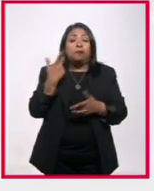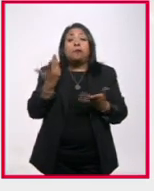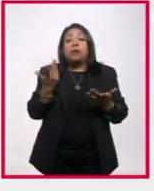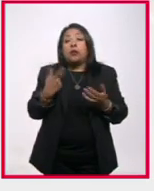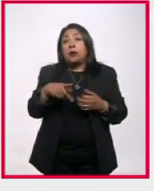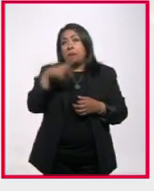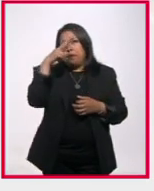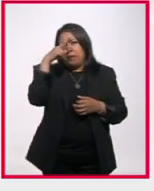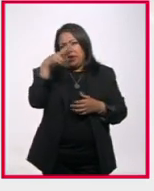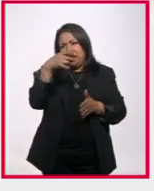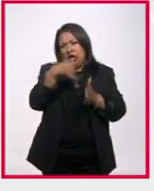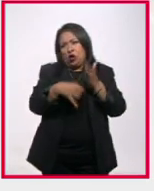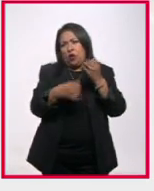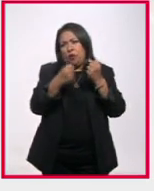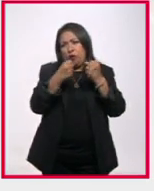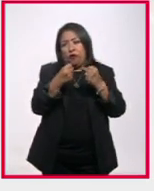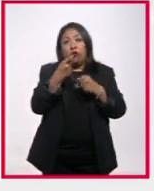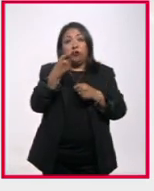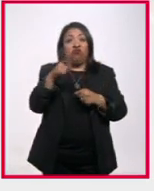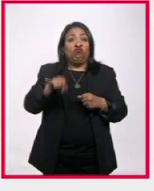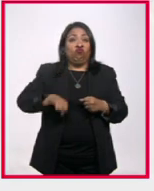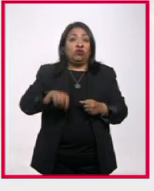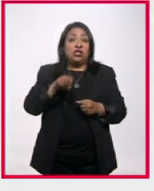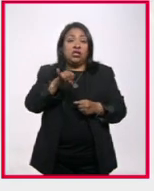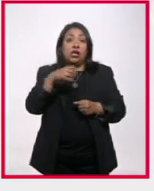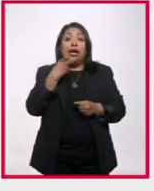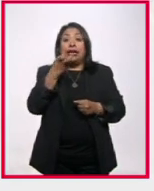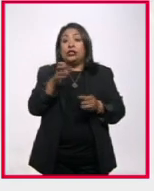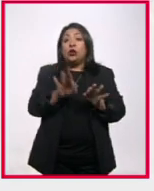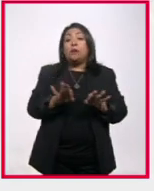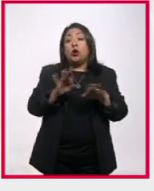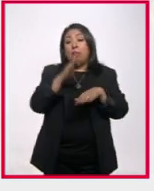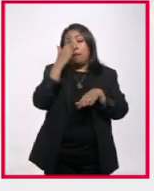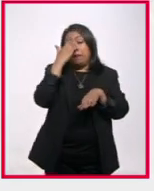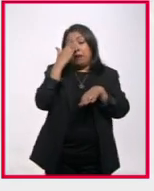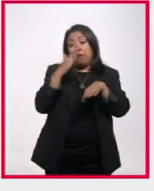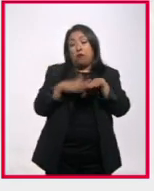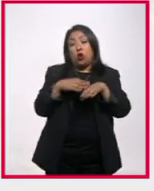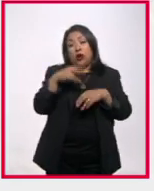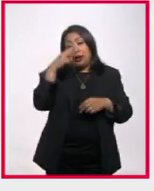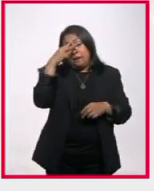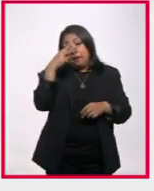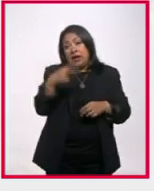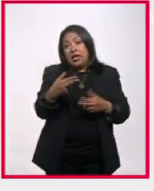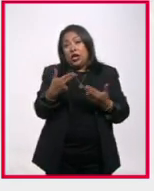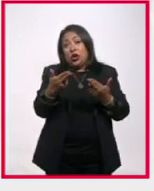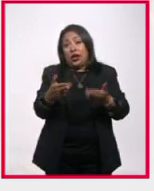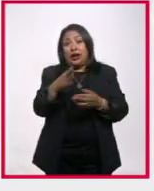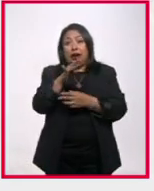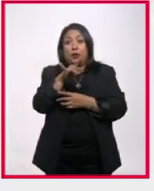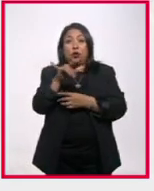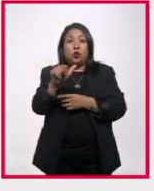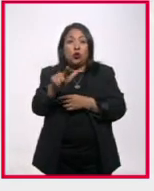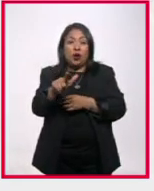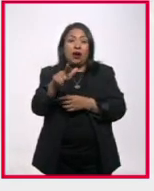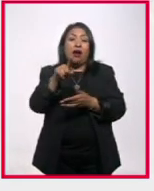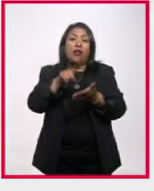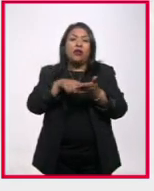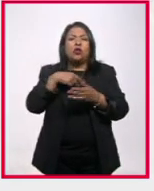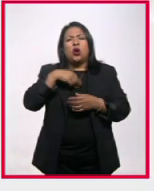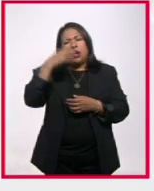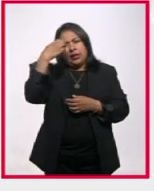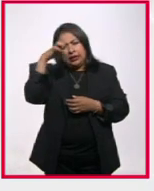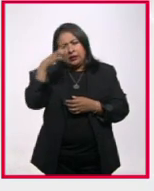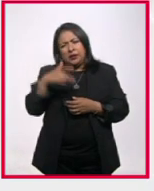del México profundo, digamos, que es muy interesante. Eso es lo importante, la memoria del México que nos regala Buñuel a partir de esa experiencia y a partir de